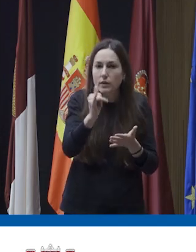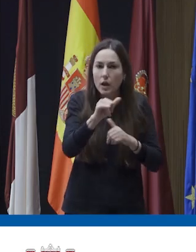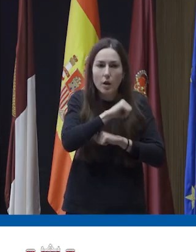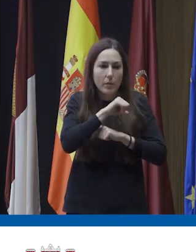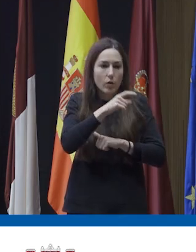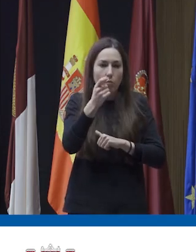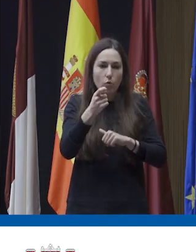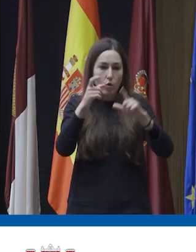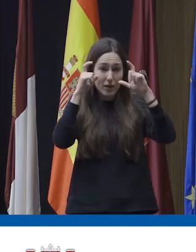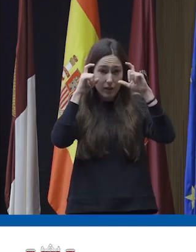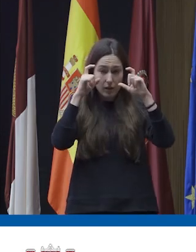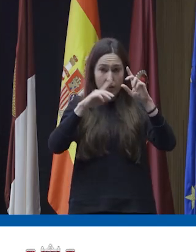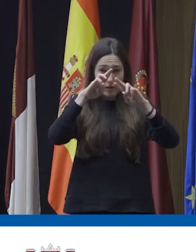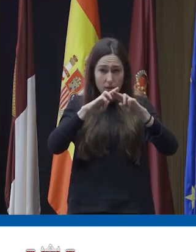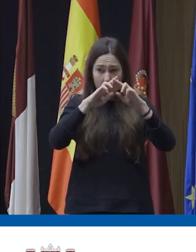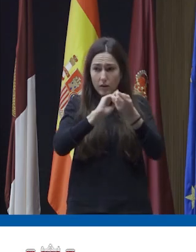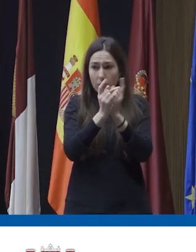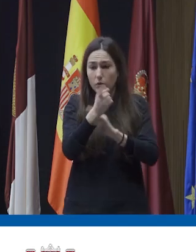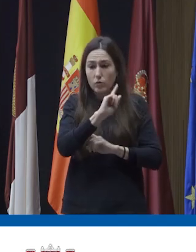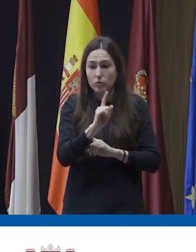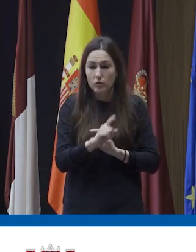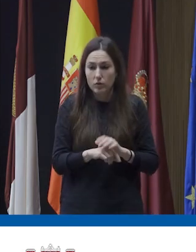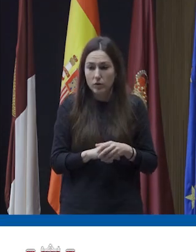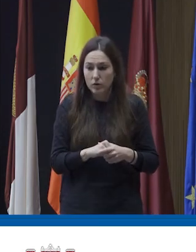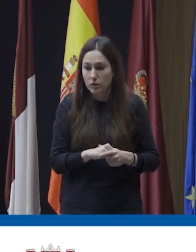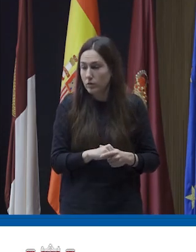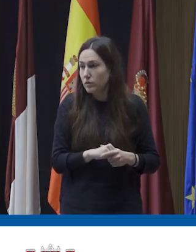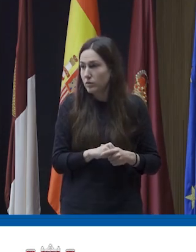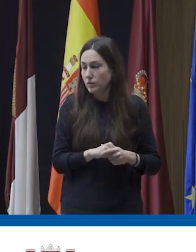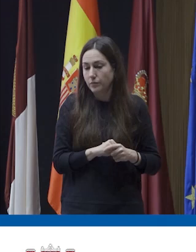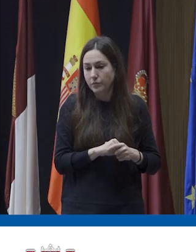modificar la graduación. Perfecto, gracias.